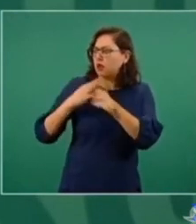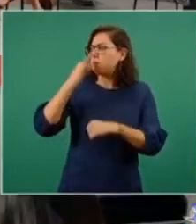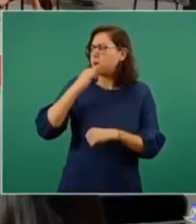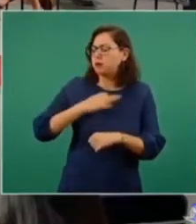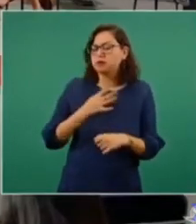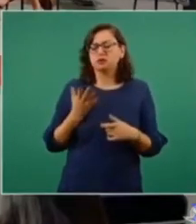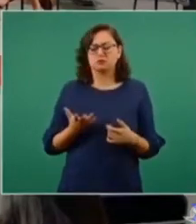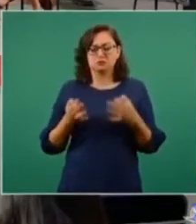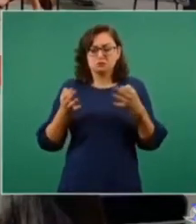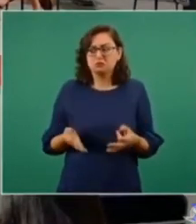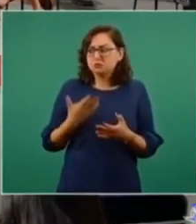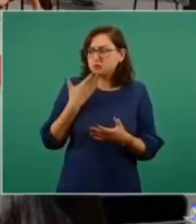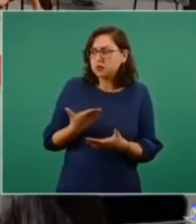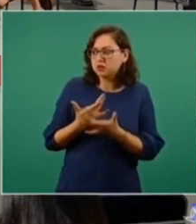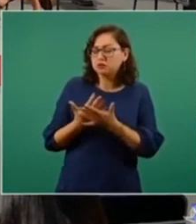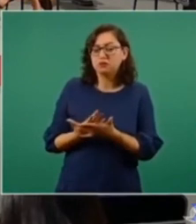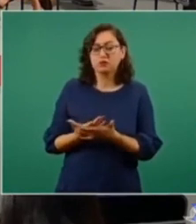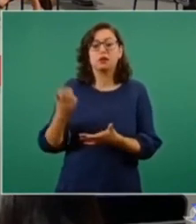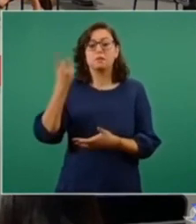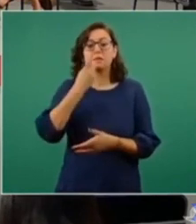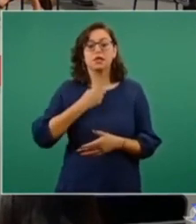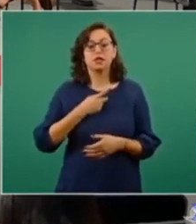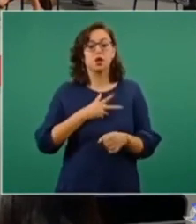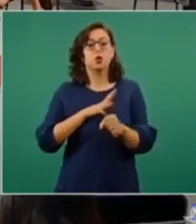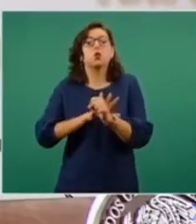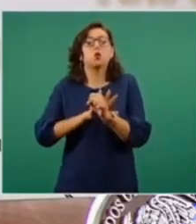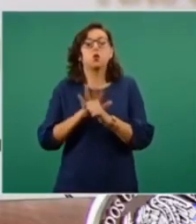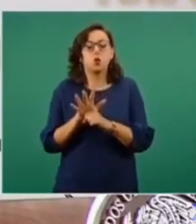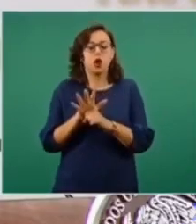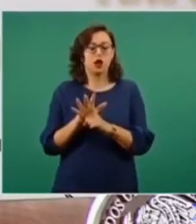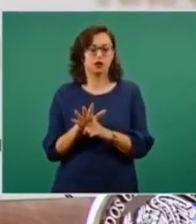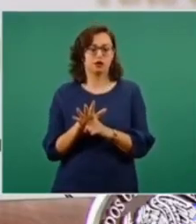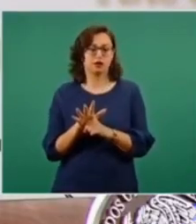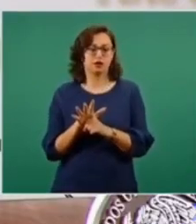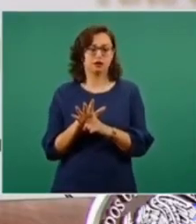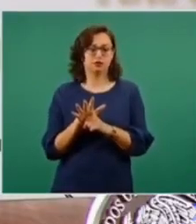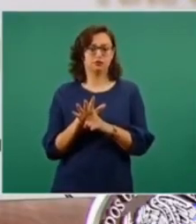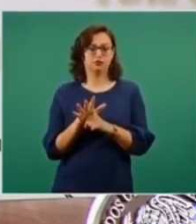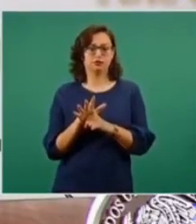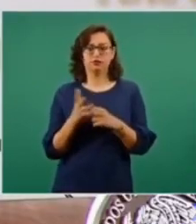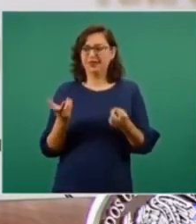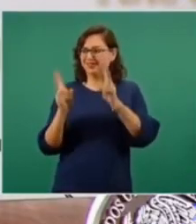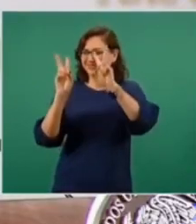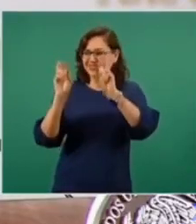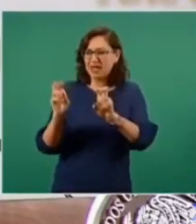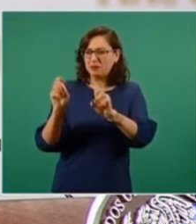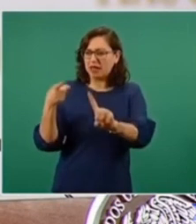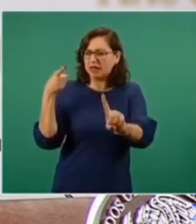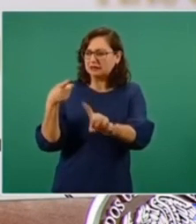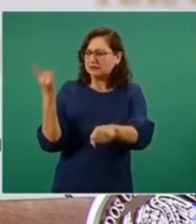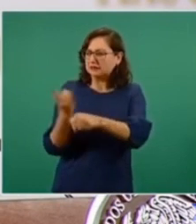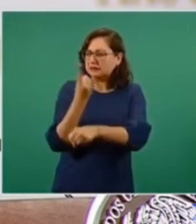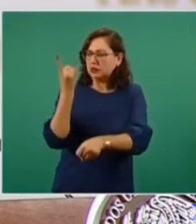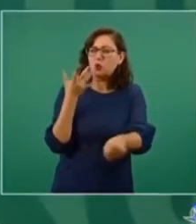notificación y que nos digan también, pues, qué es lo que estamos